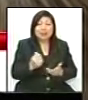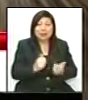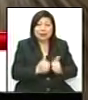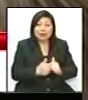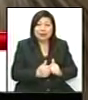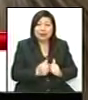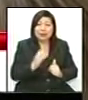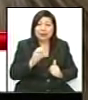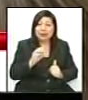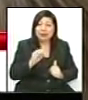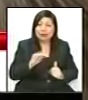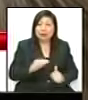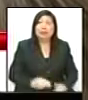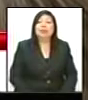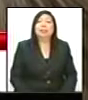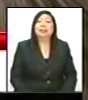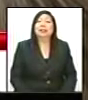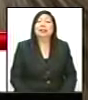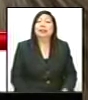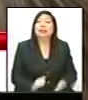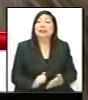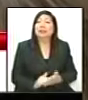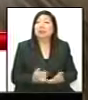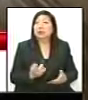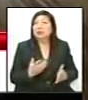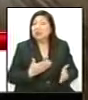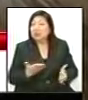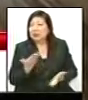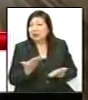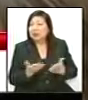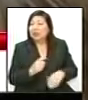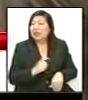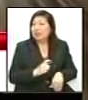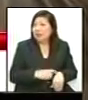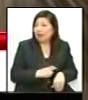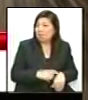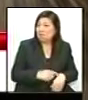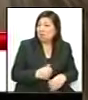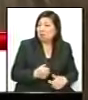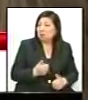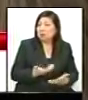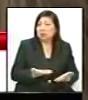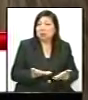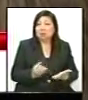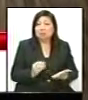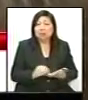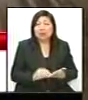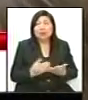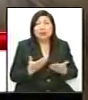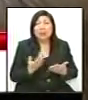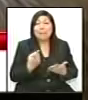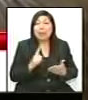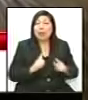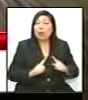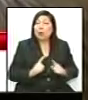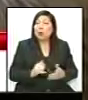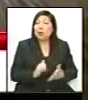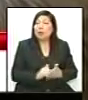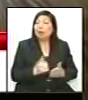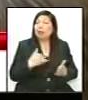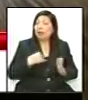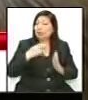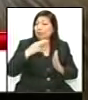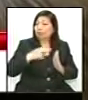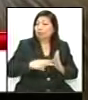los magistrados. Ratificación cada cierto tiempo, que a veces es una carga muy pesada para algunos magistrados, tener que